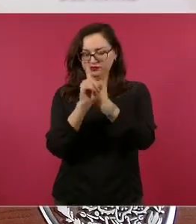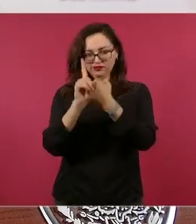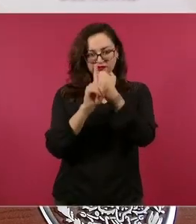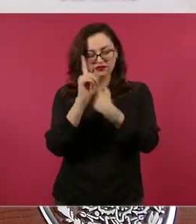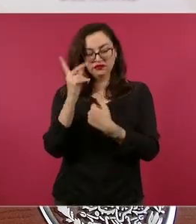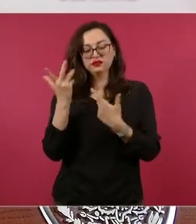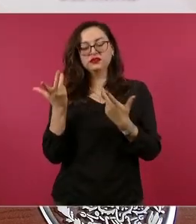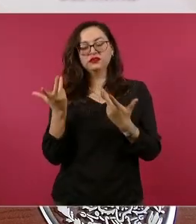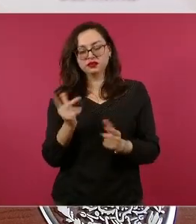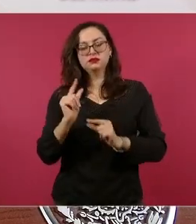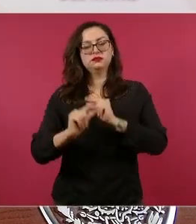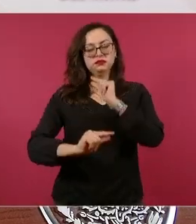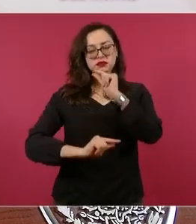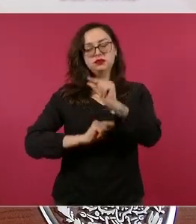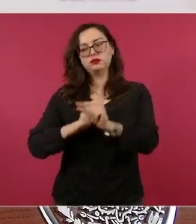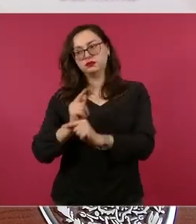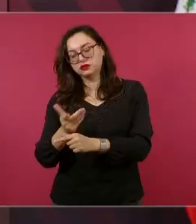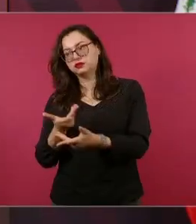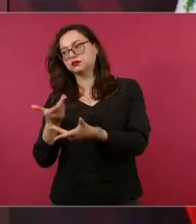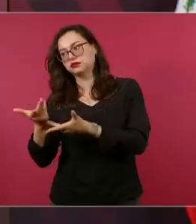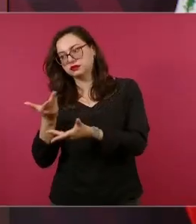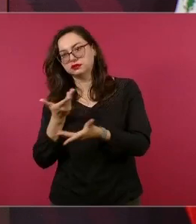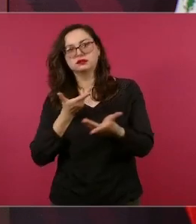a poco, ahí